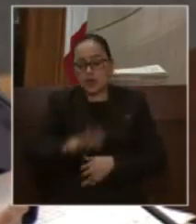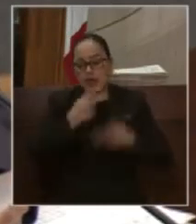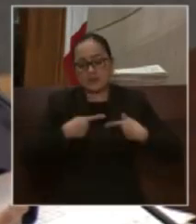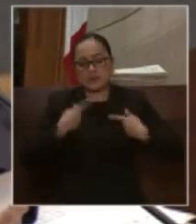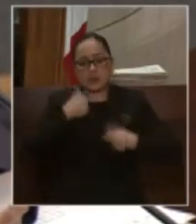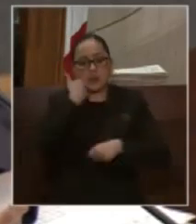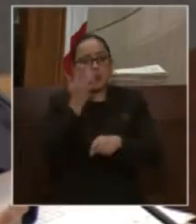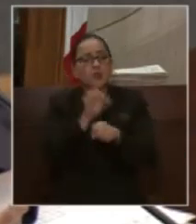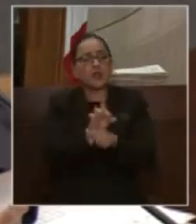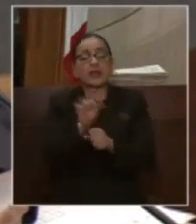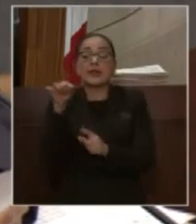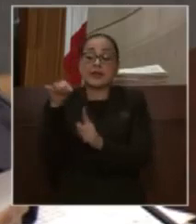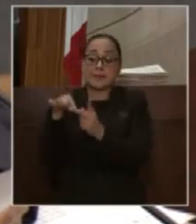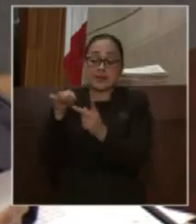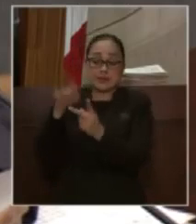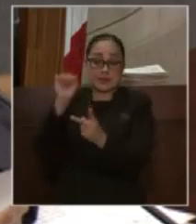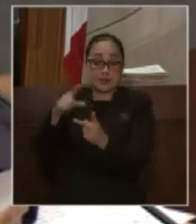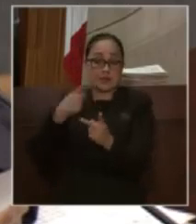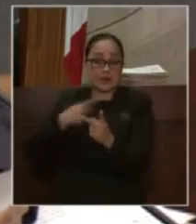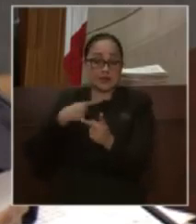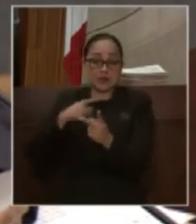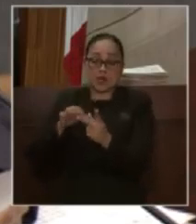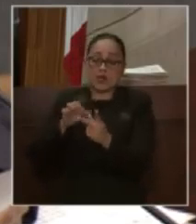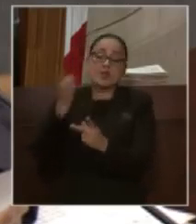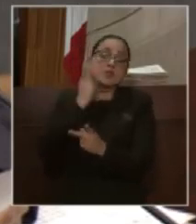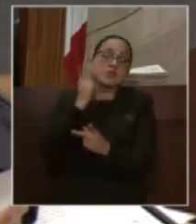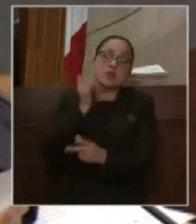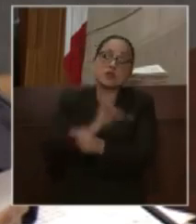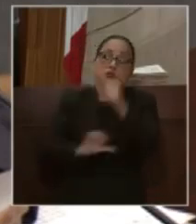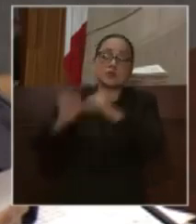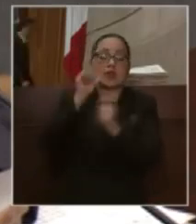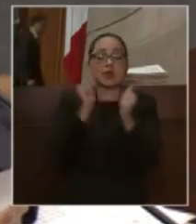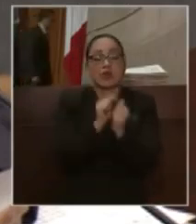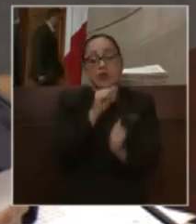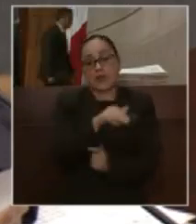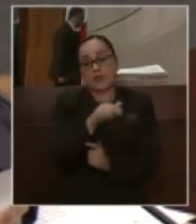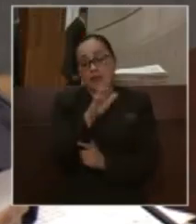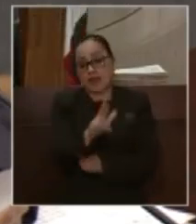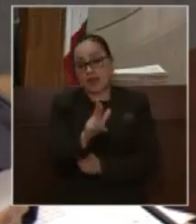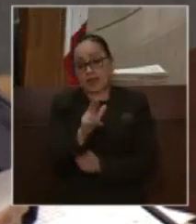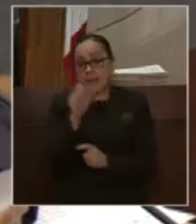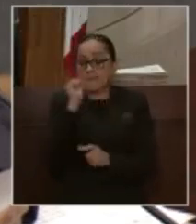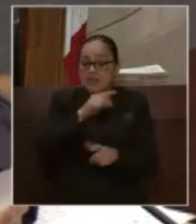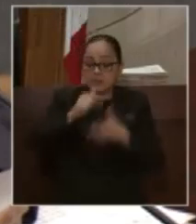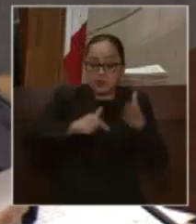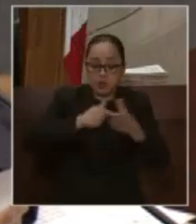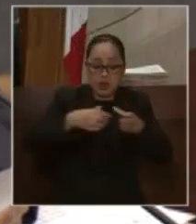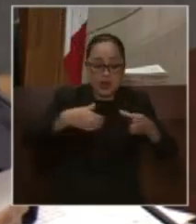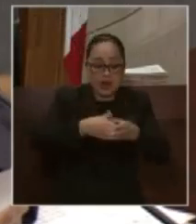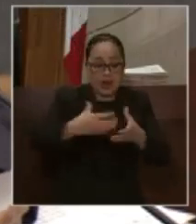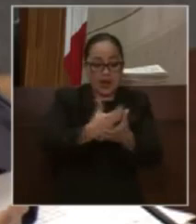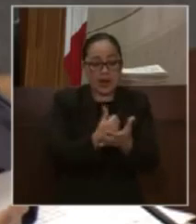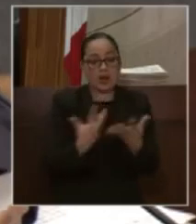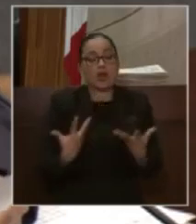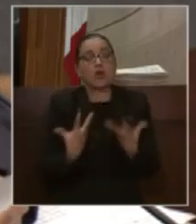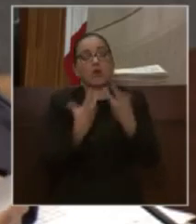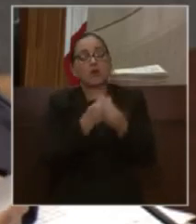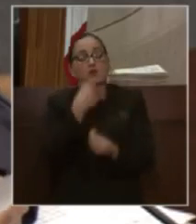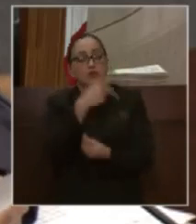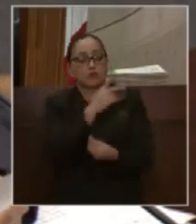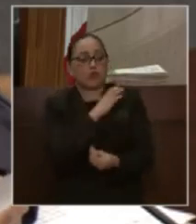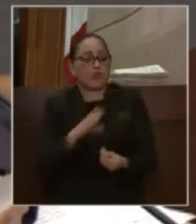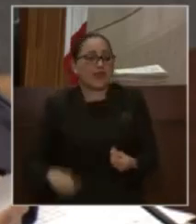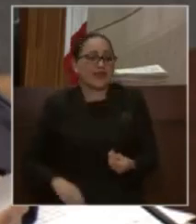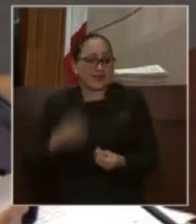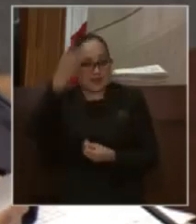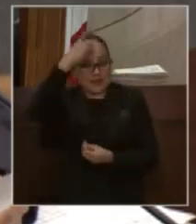ciudadana, este se encuentra obligado a asumir el cargo de diputado suplente de mayoría relativa en el distrito que resultó electo, junto con su compañero de fórmula, por